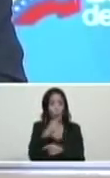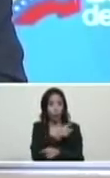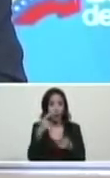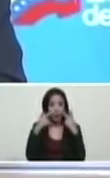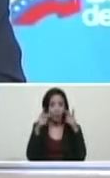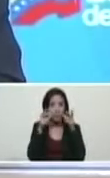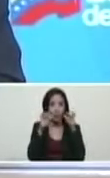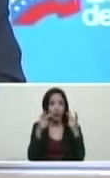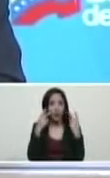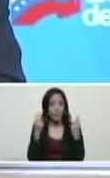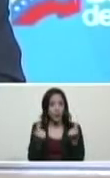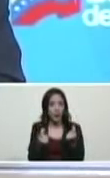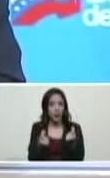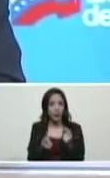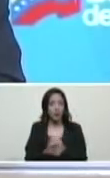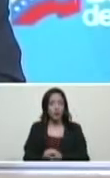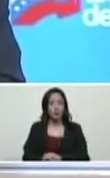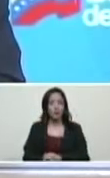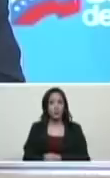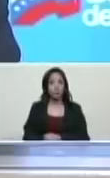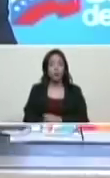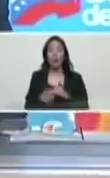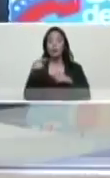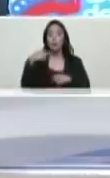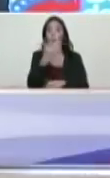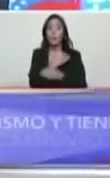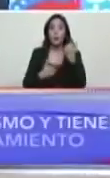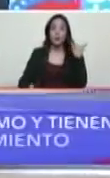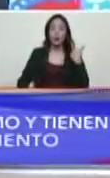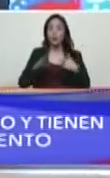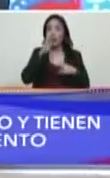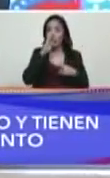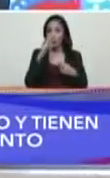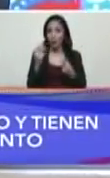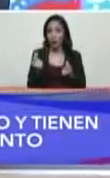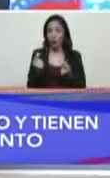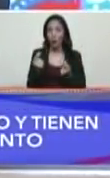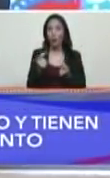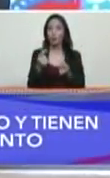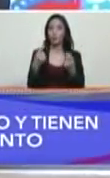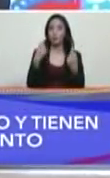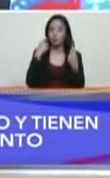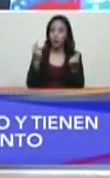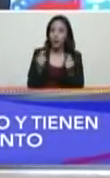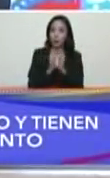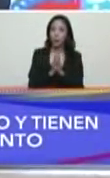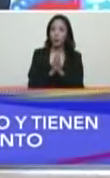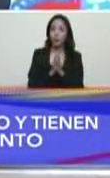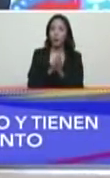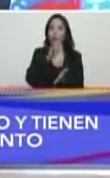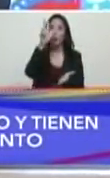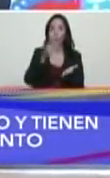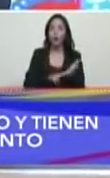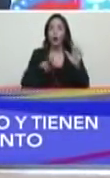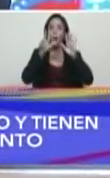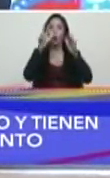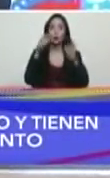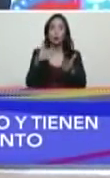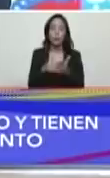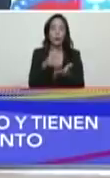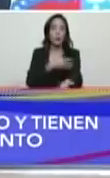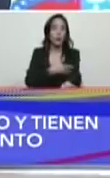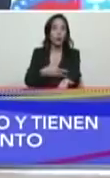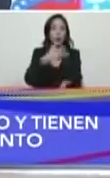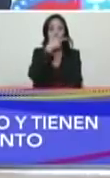turismo, atención presidentes de banco, pónganse las pilas. Estoy aprobándole 8.000 millones